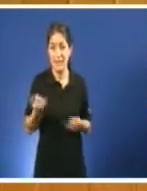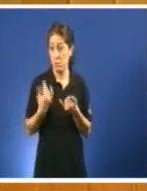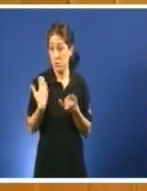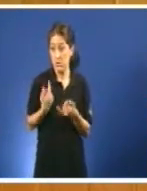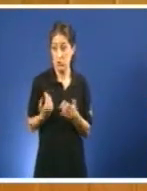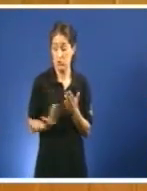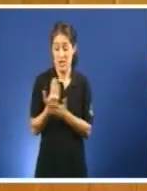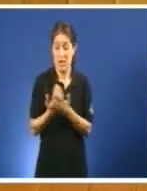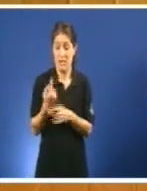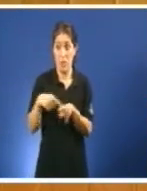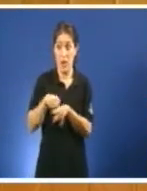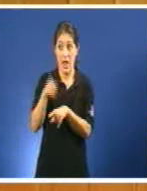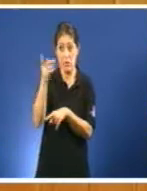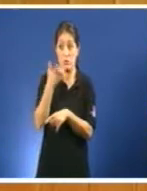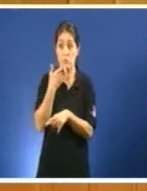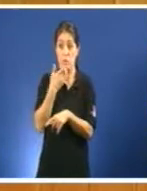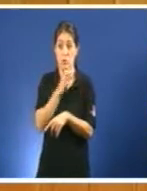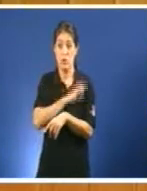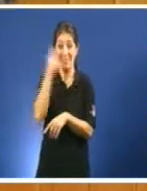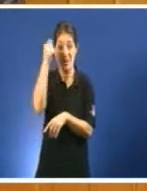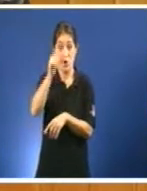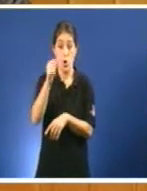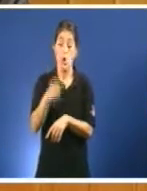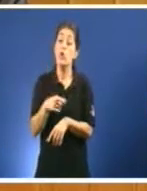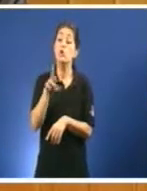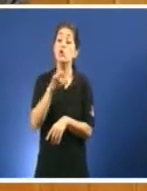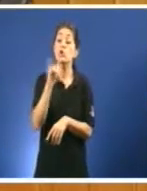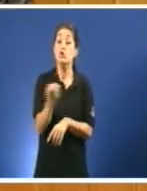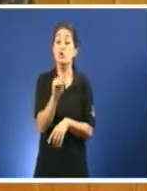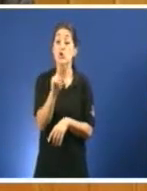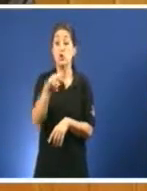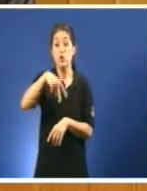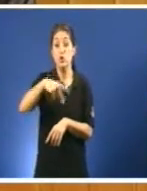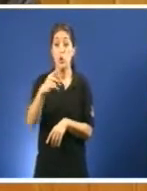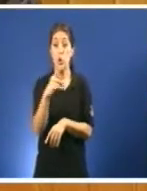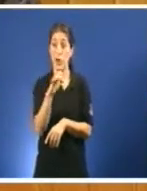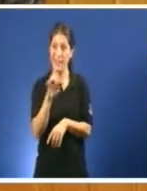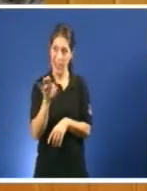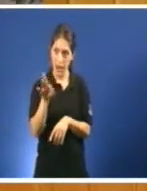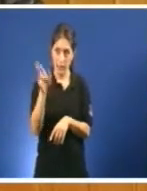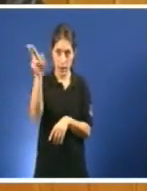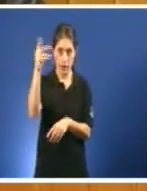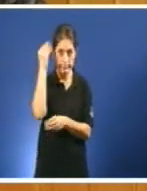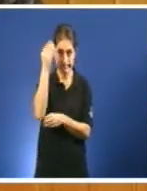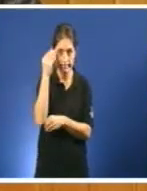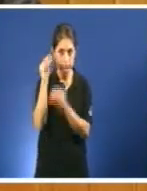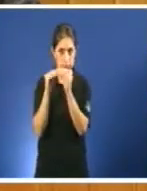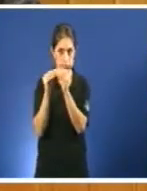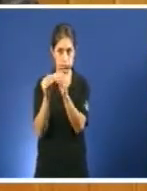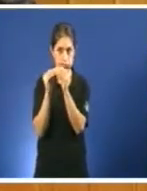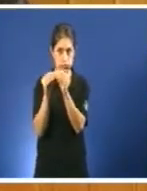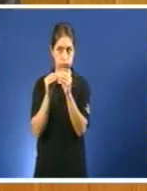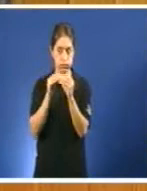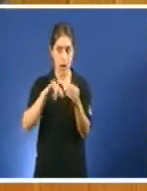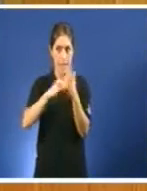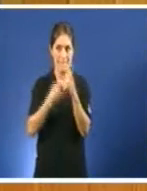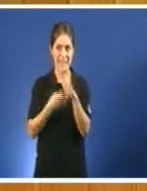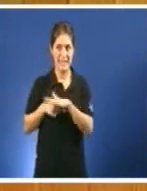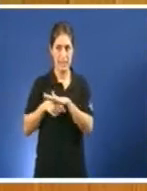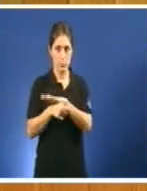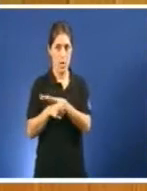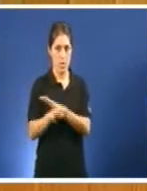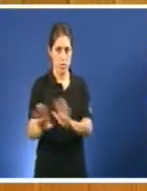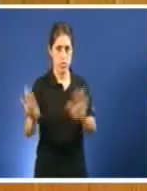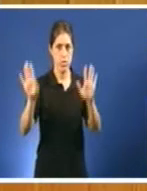está ideando o señor Juncker. Loucura é repetir unha e outra vez o mesmo